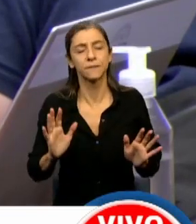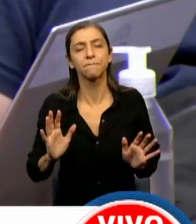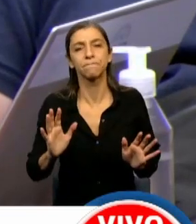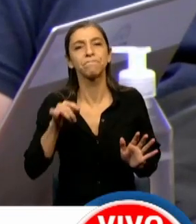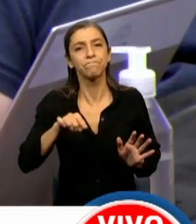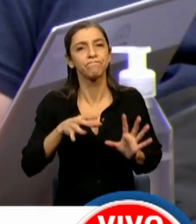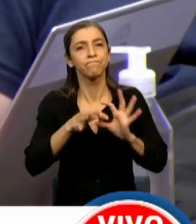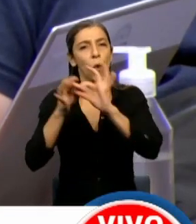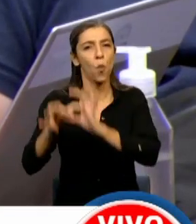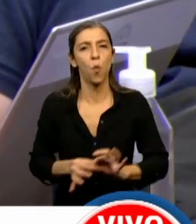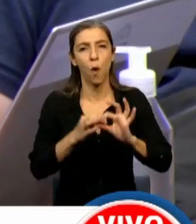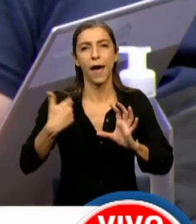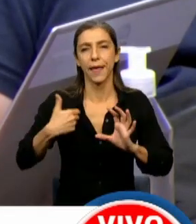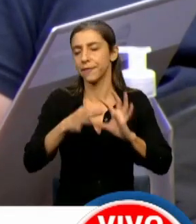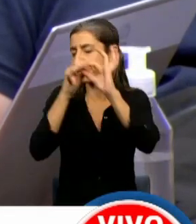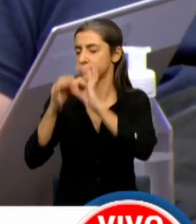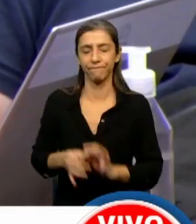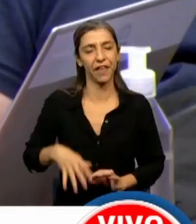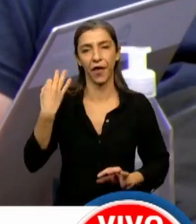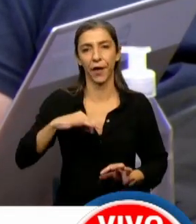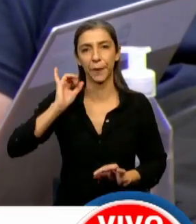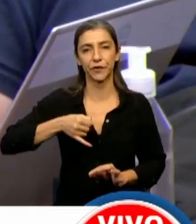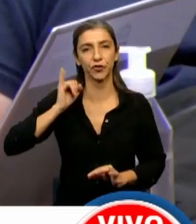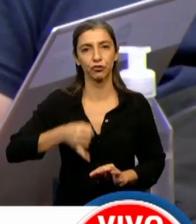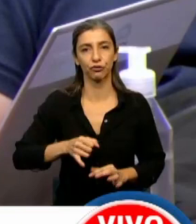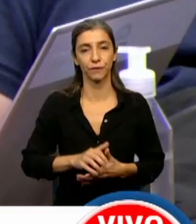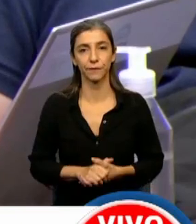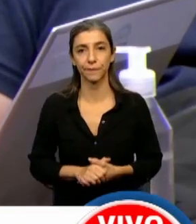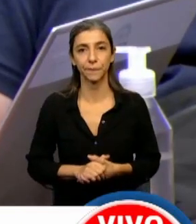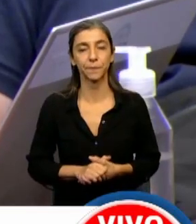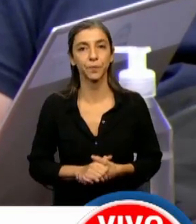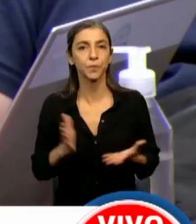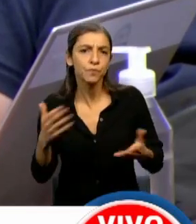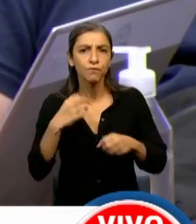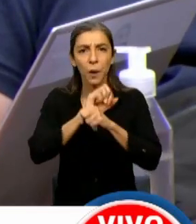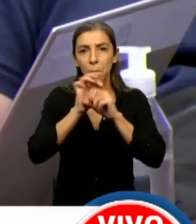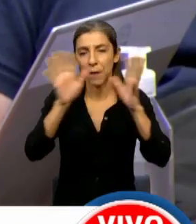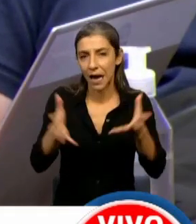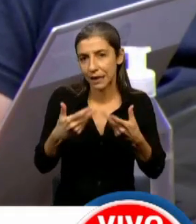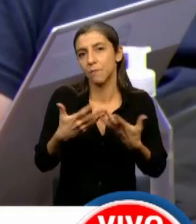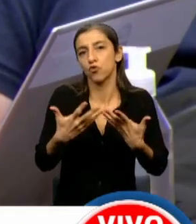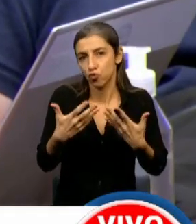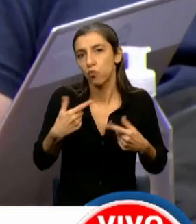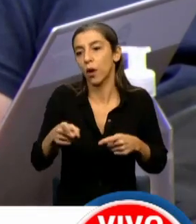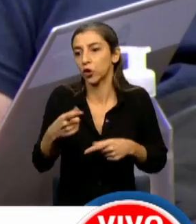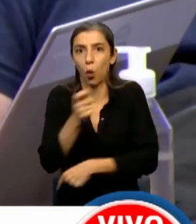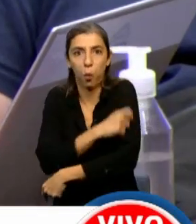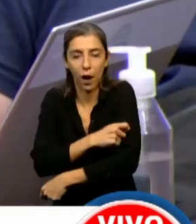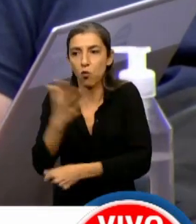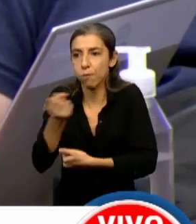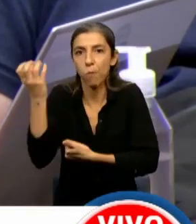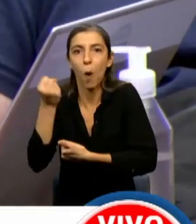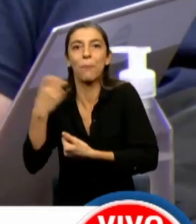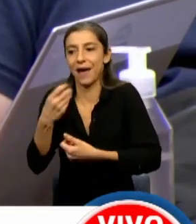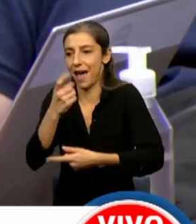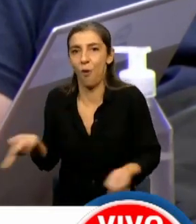la unidad nacional, de no solamente la salida de la pandemia, la vacunación, el cuidado de la salud, sino también de